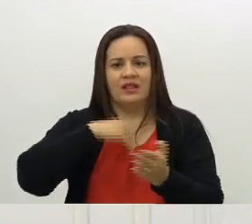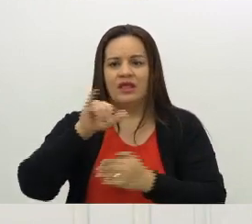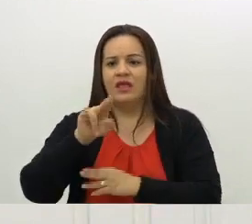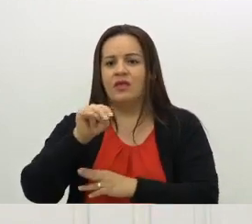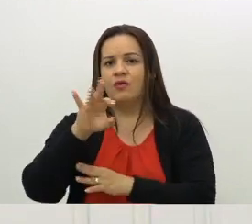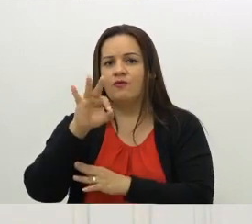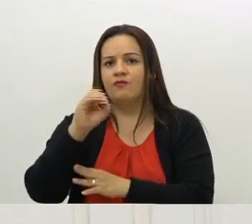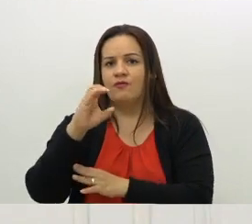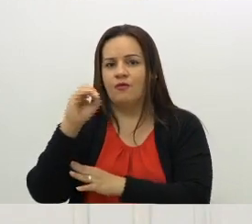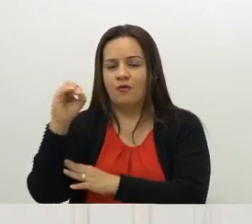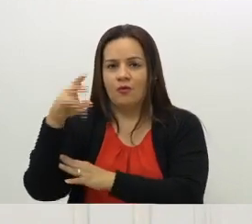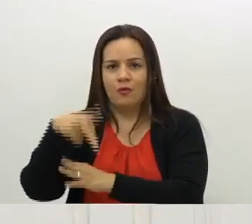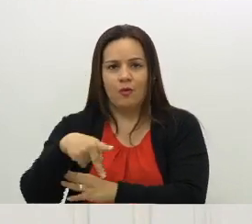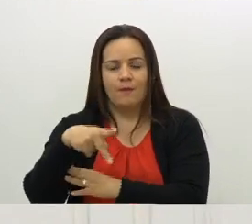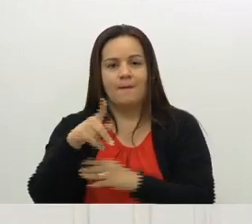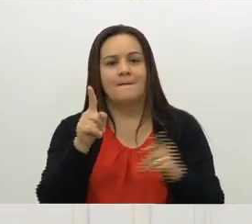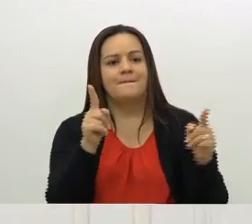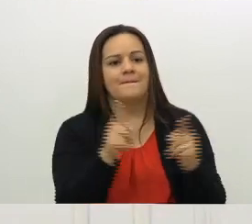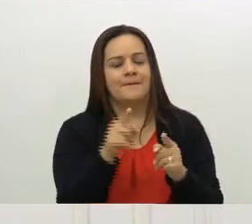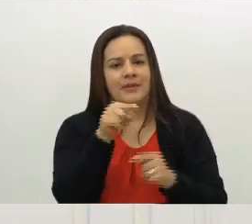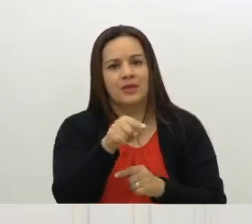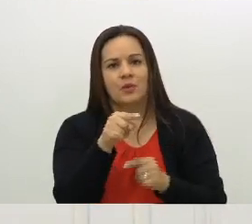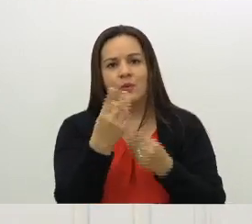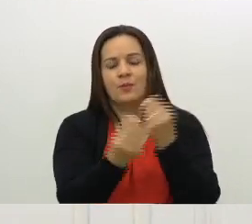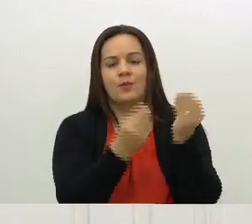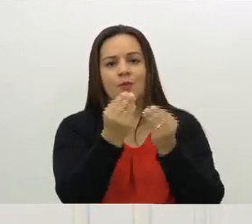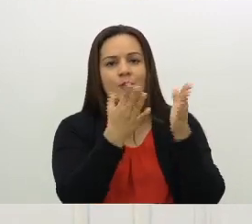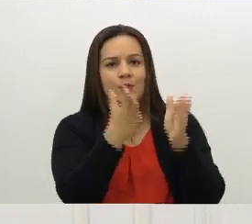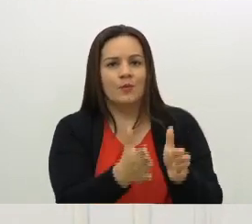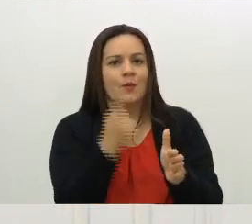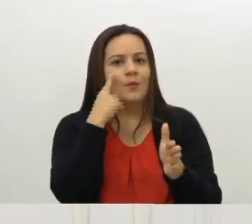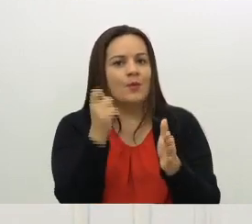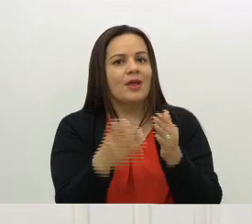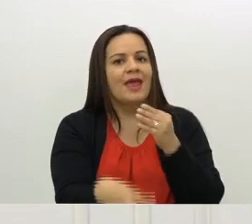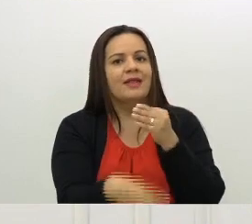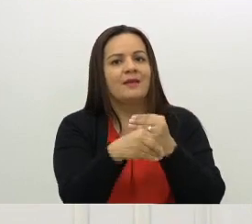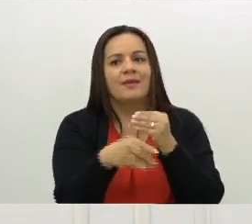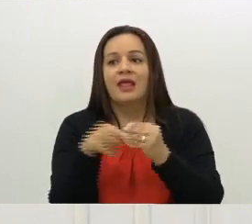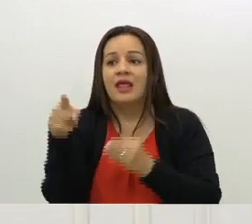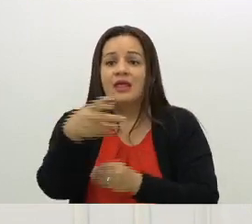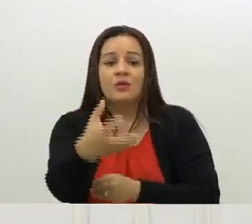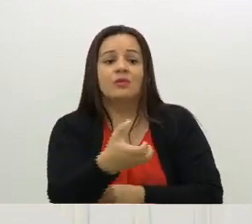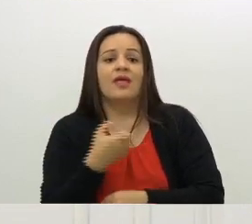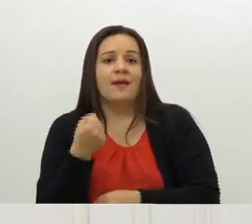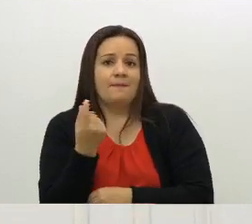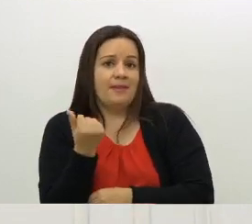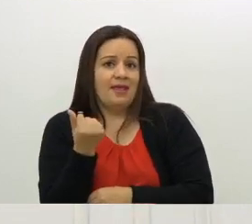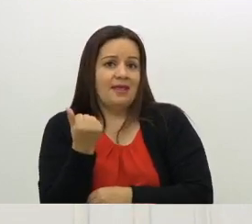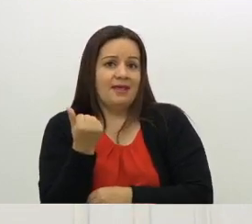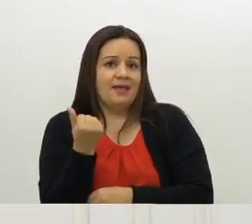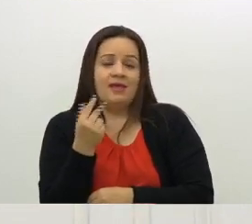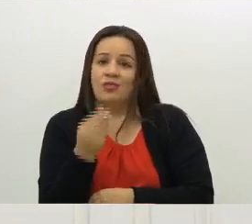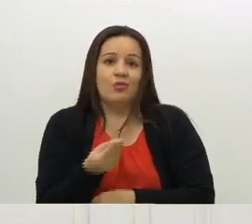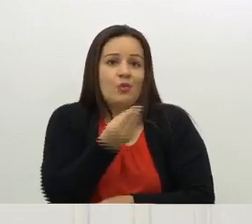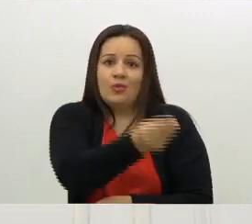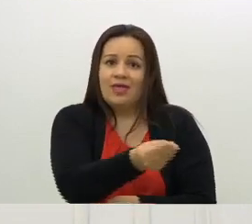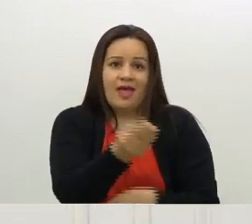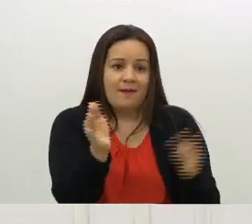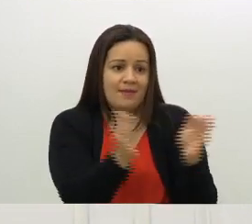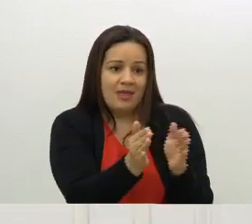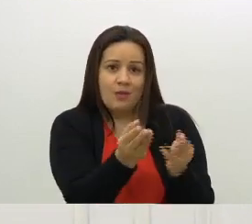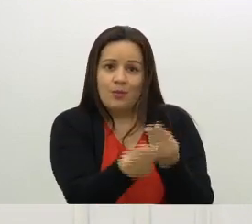pequeños productores, porque además le agarraban la plata y no se la daban al pequeño productor. Entonces,